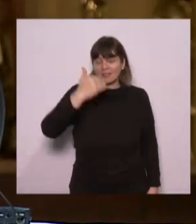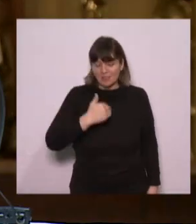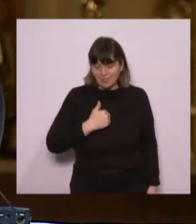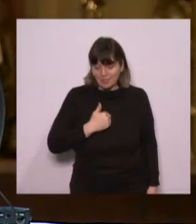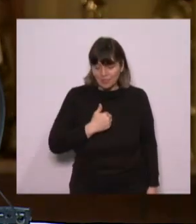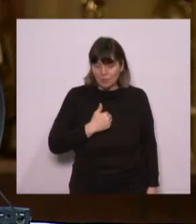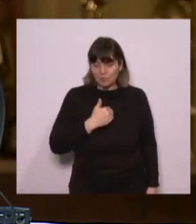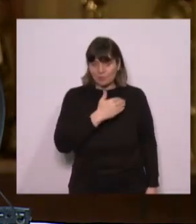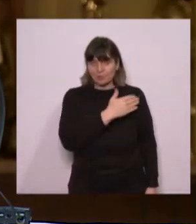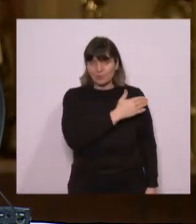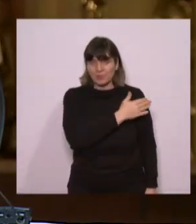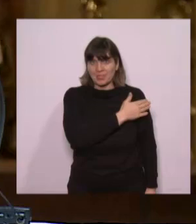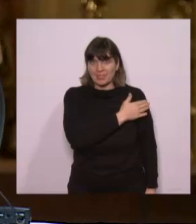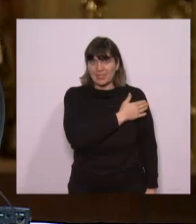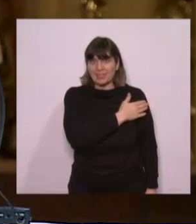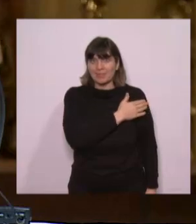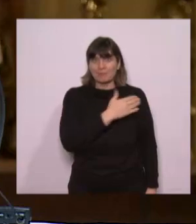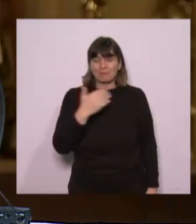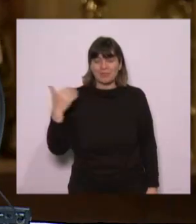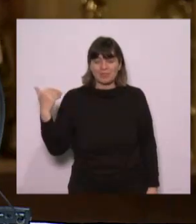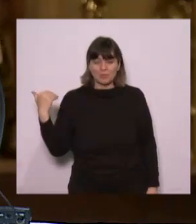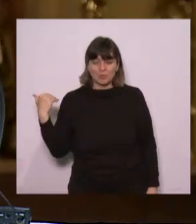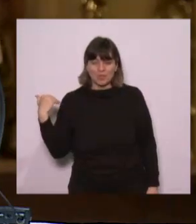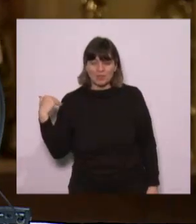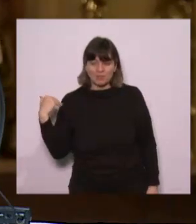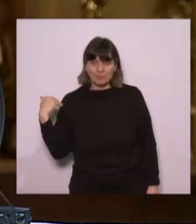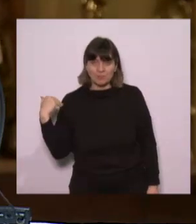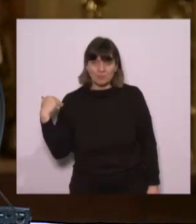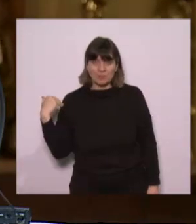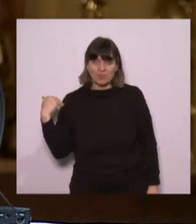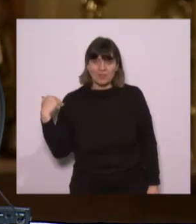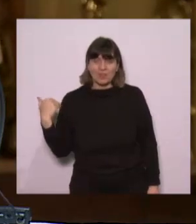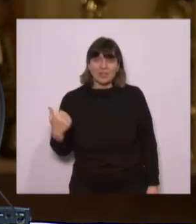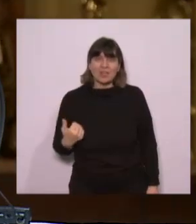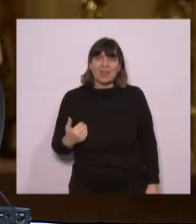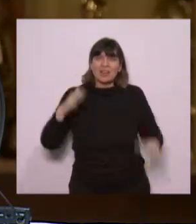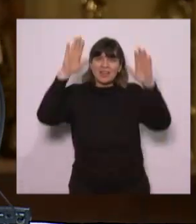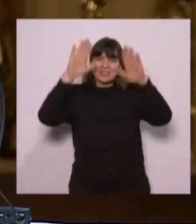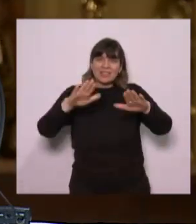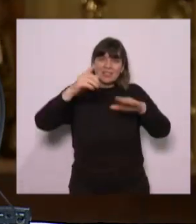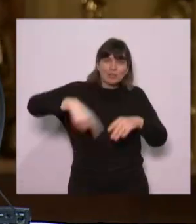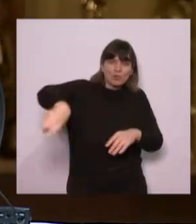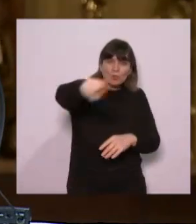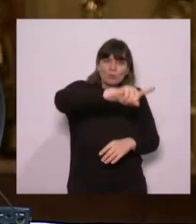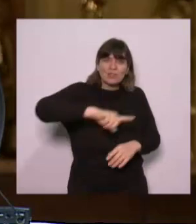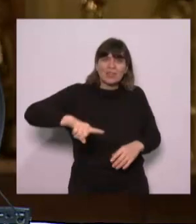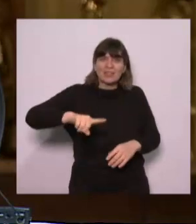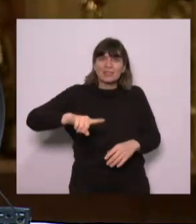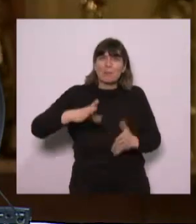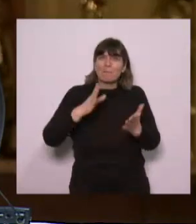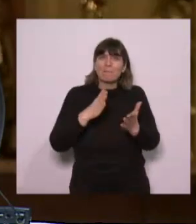Padre, Hijo y Espíritu Santo, descienda sobre